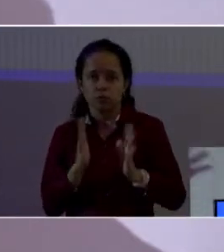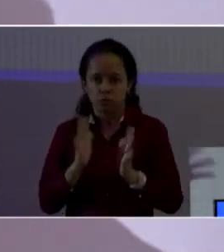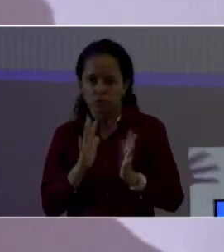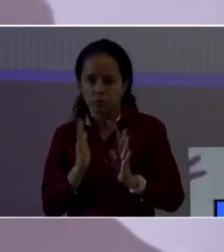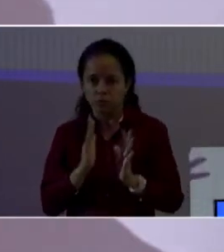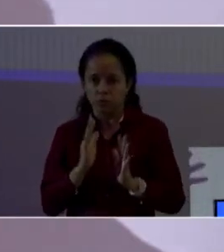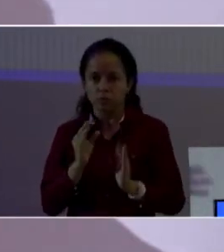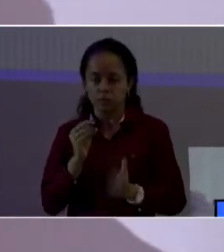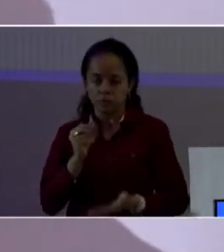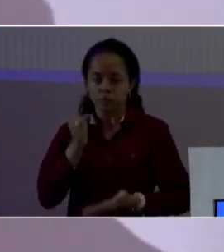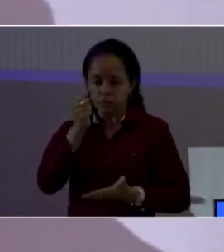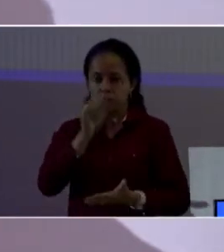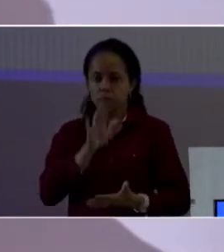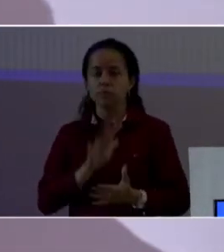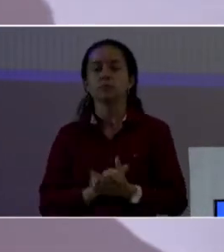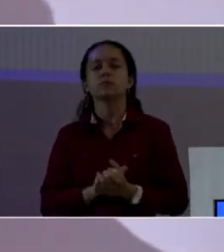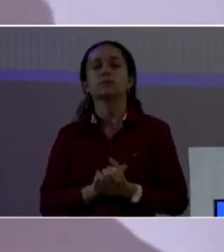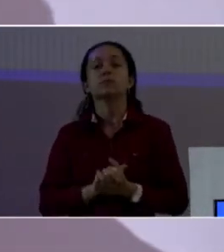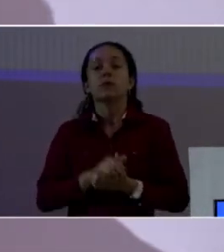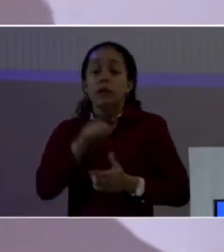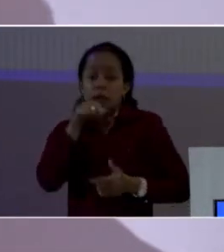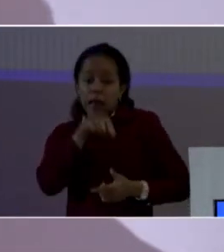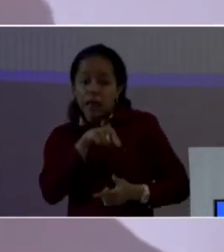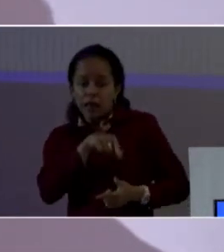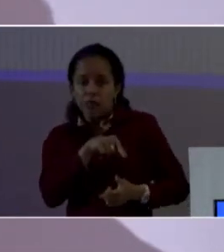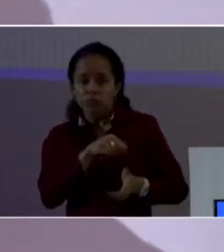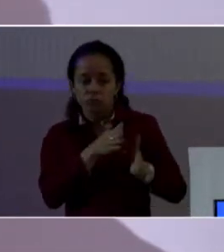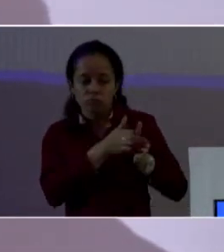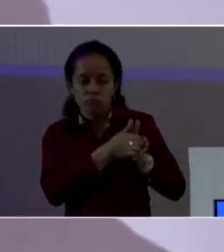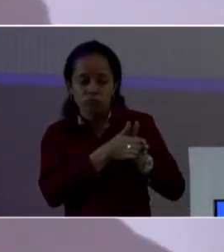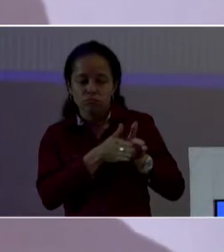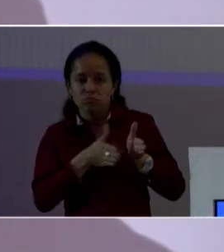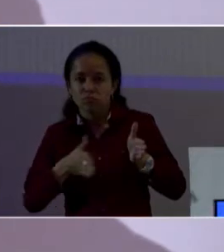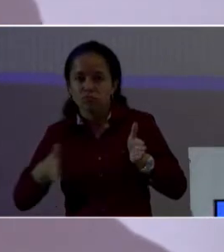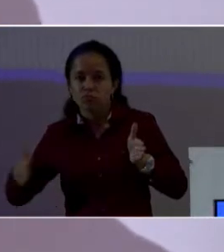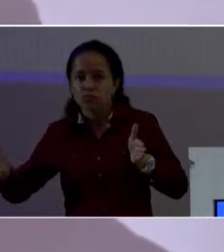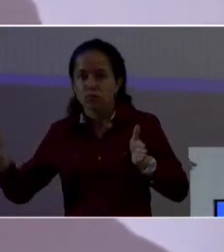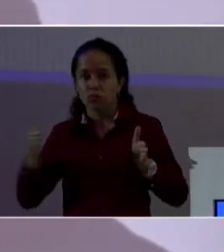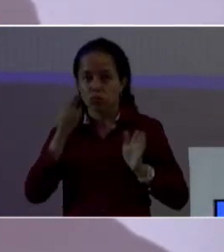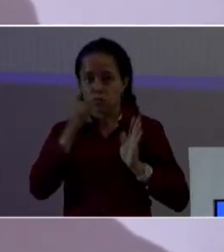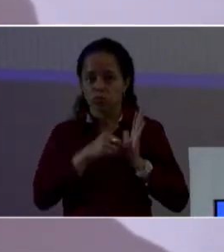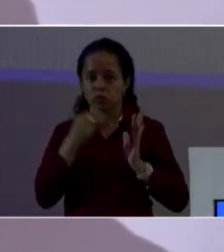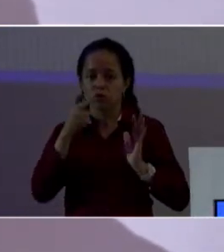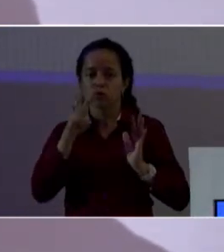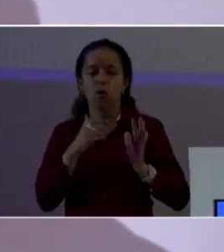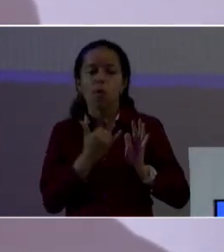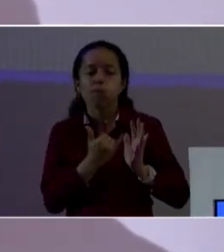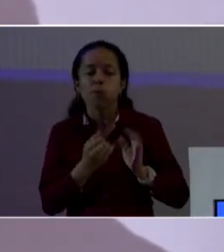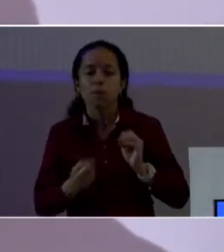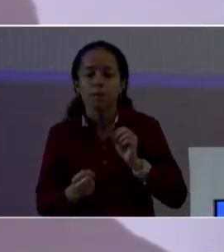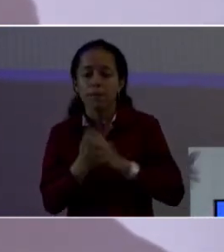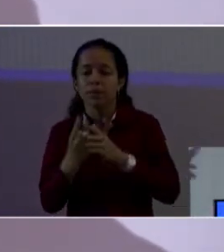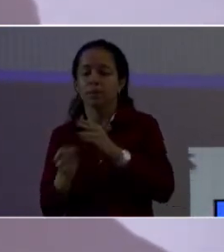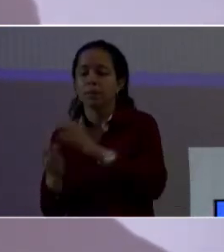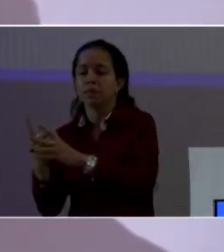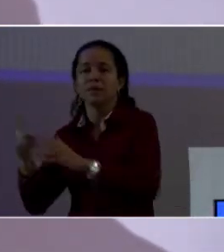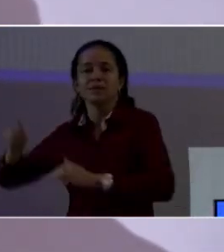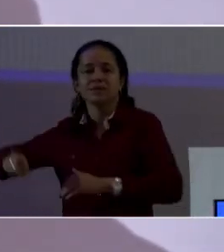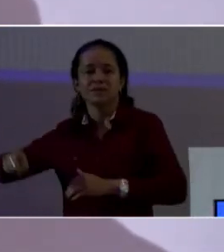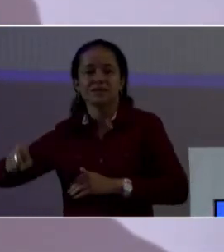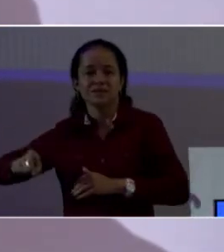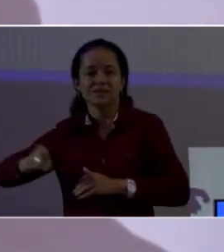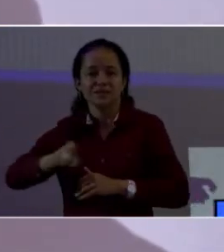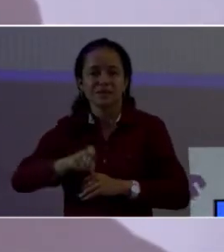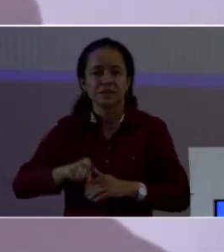esa cuantía. No obstante, durante toda la vigencia, surgieron nuevas necesidades funcionales que